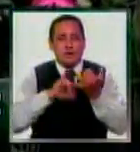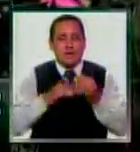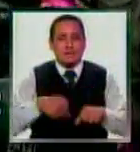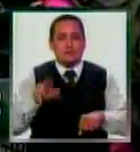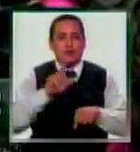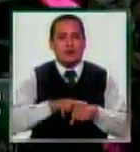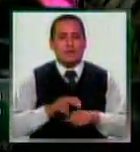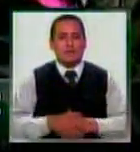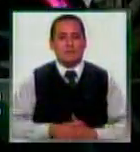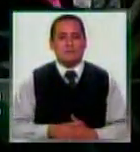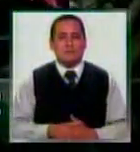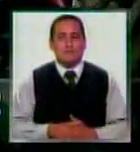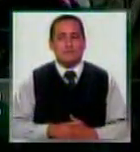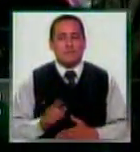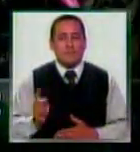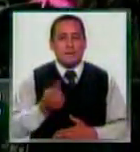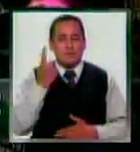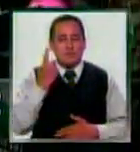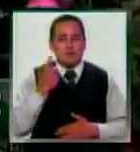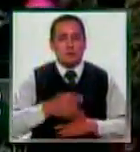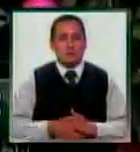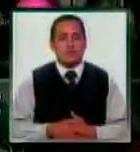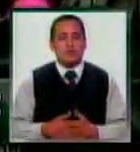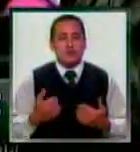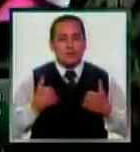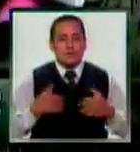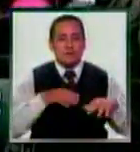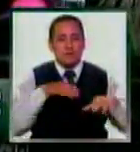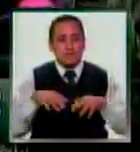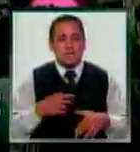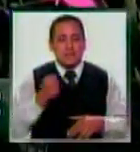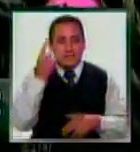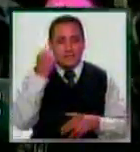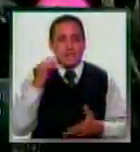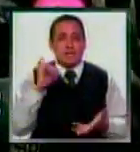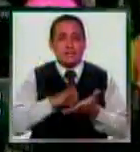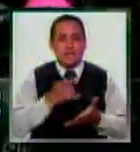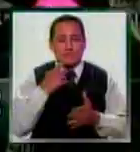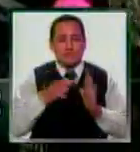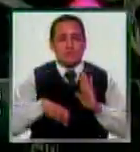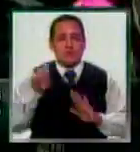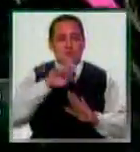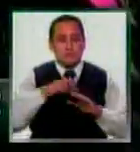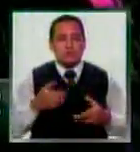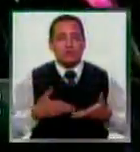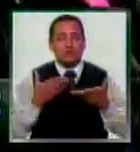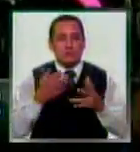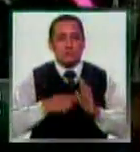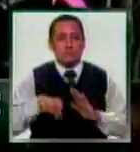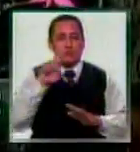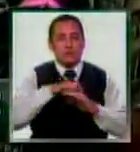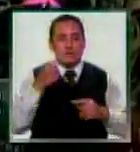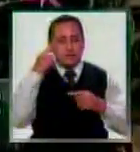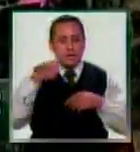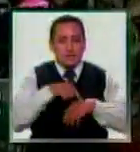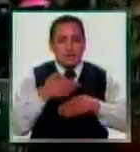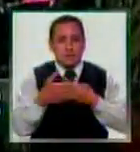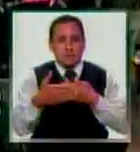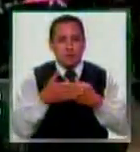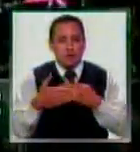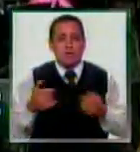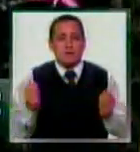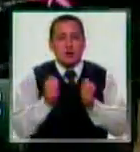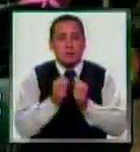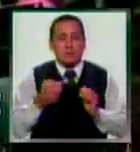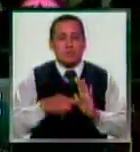natural? Primero, lo que tenemos que entender es que este es un proyecto de mediano plazo que va